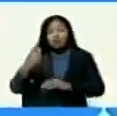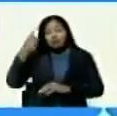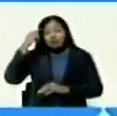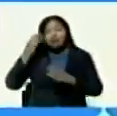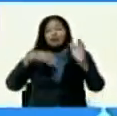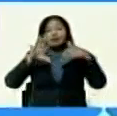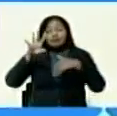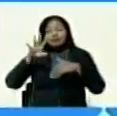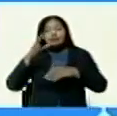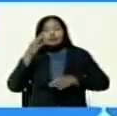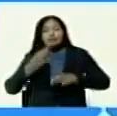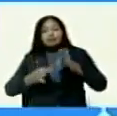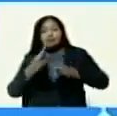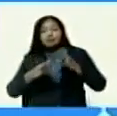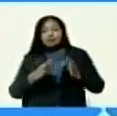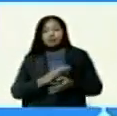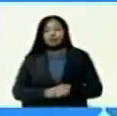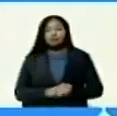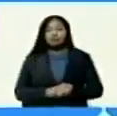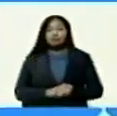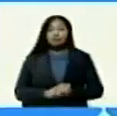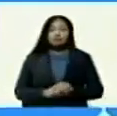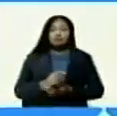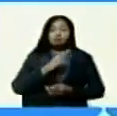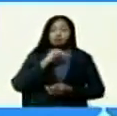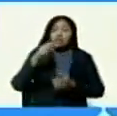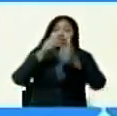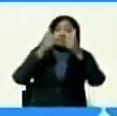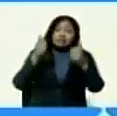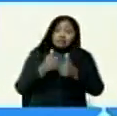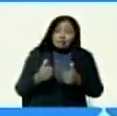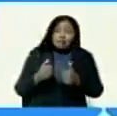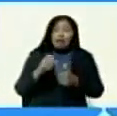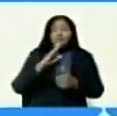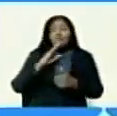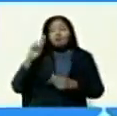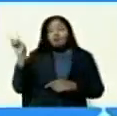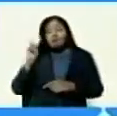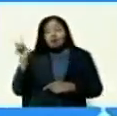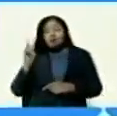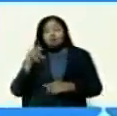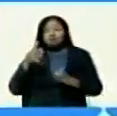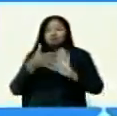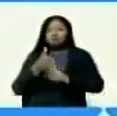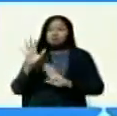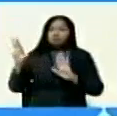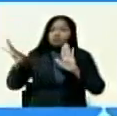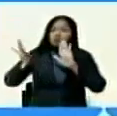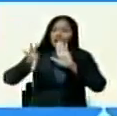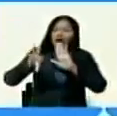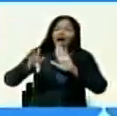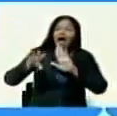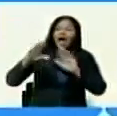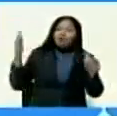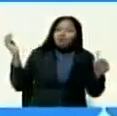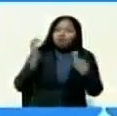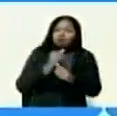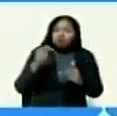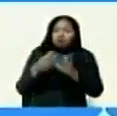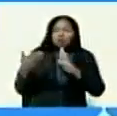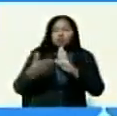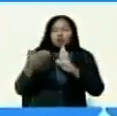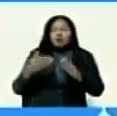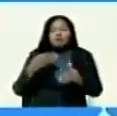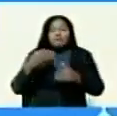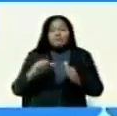15 de septiembre. En ese momento, el sistema del Banco de Venezuela identificó las afectaciones y comienza